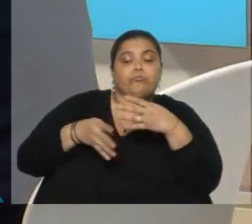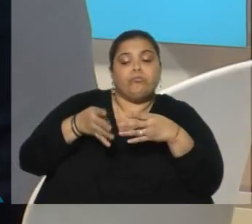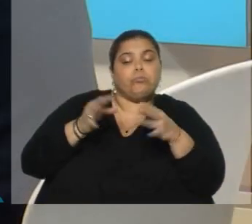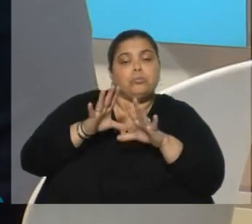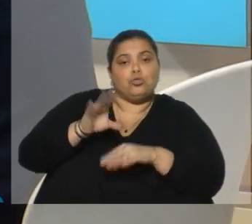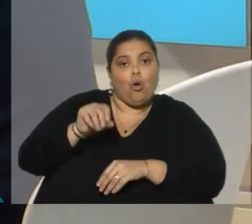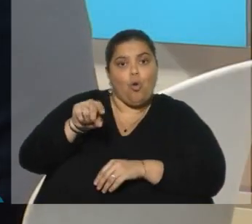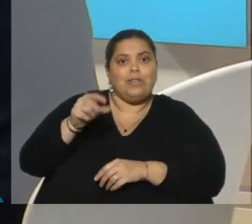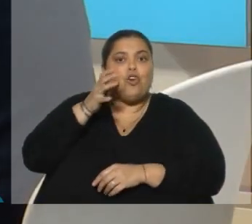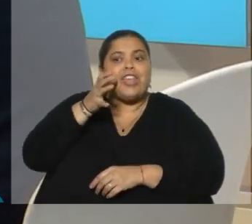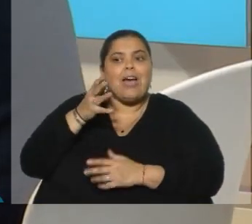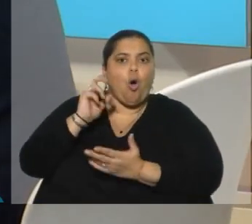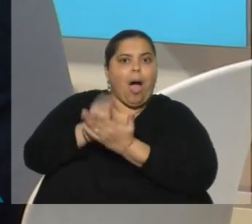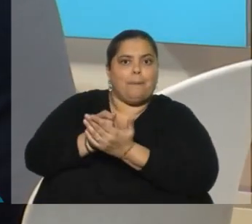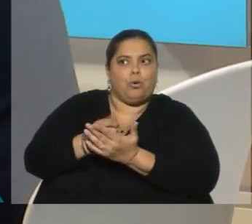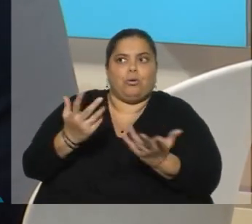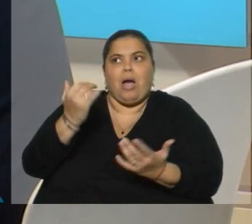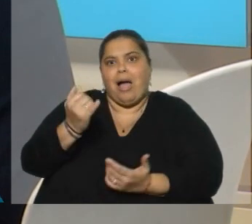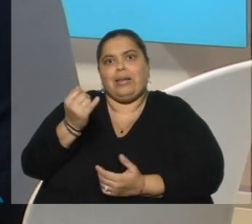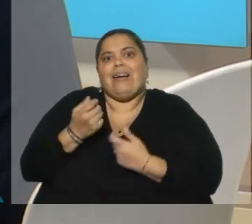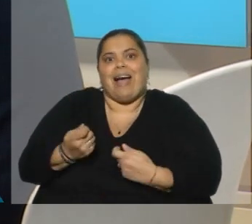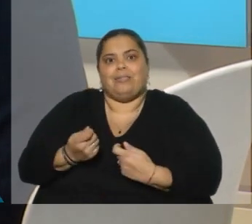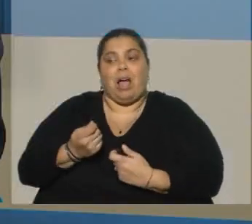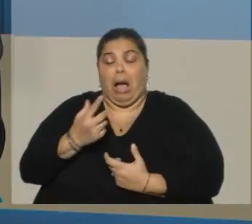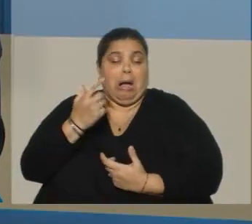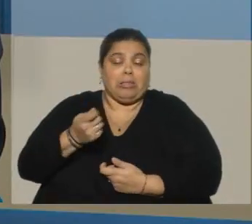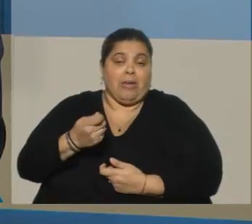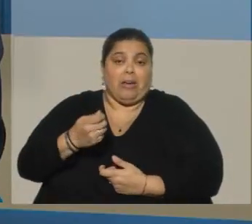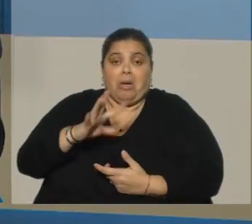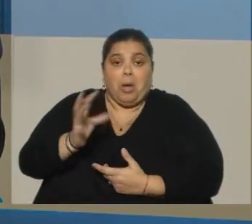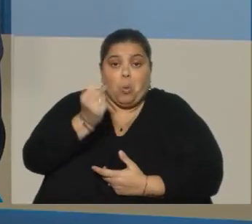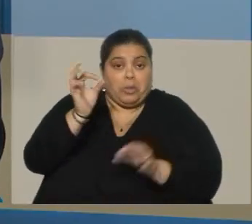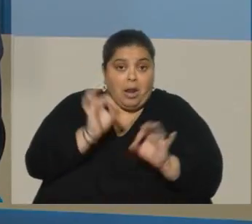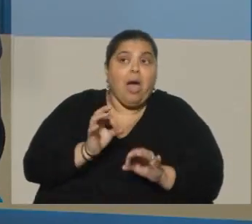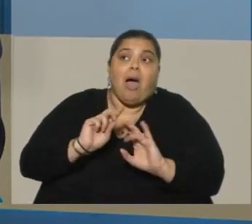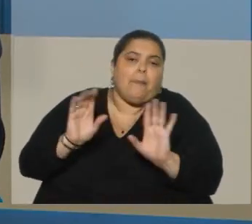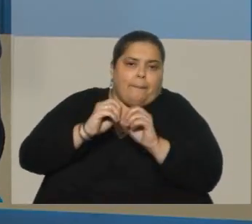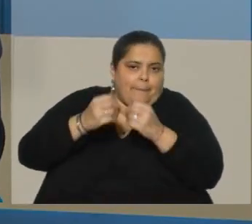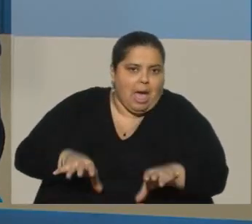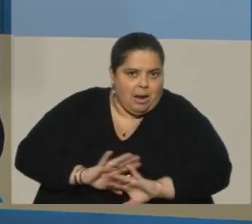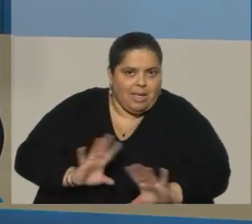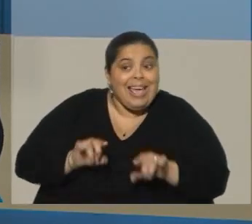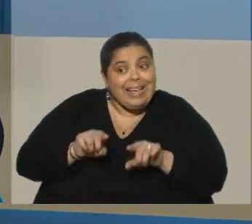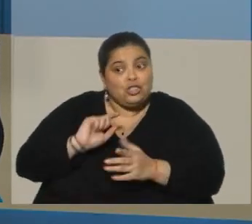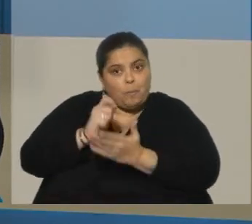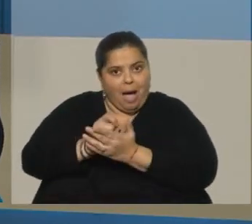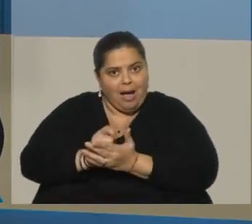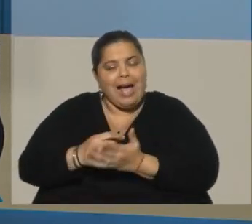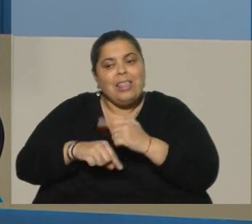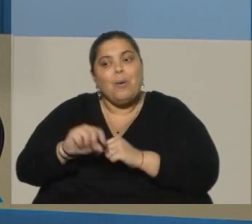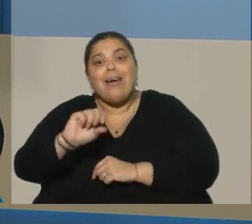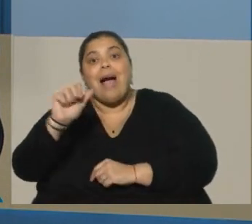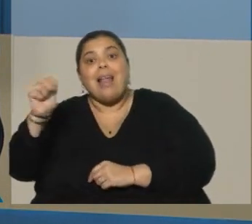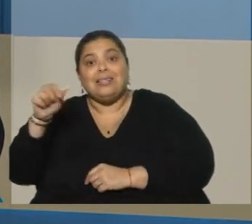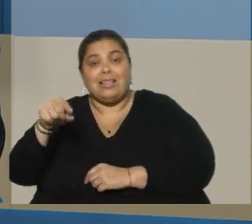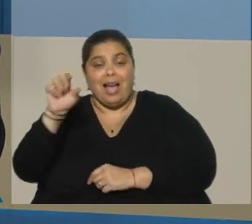riesgo fue de ellos. Todo el riesgo de ellos. Y todo lo demás. Todo eso se paga y lo que queda es la ganancia de la empresa.